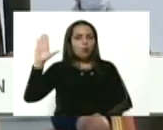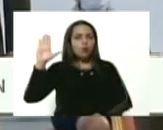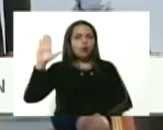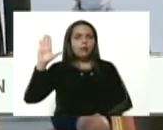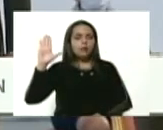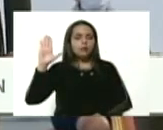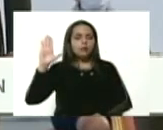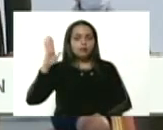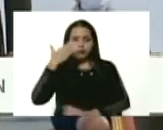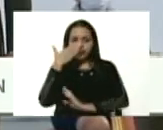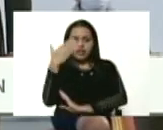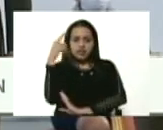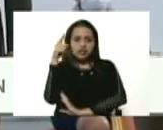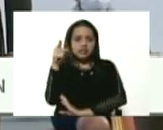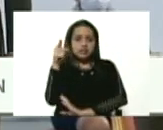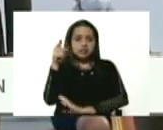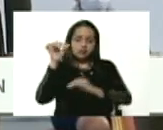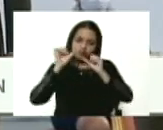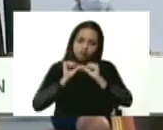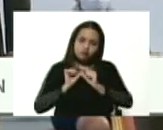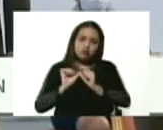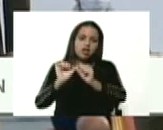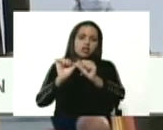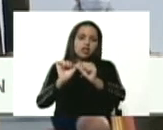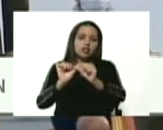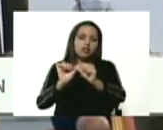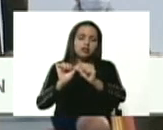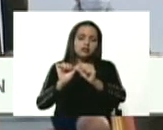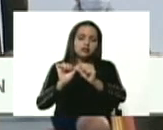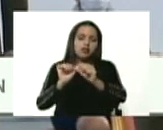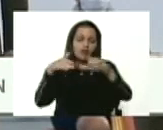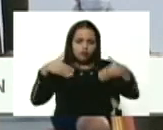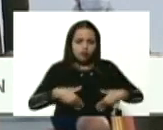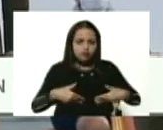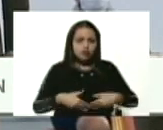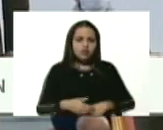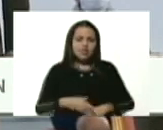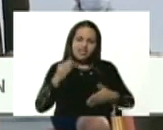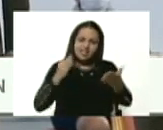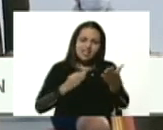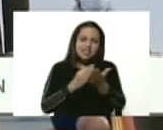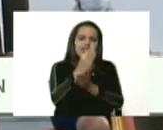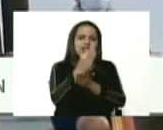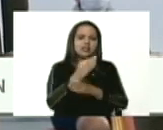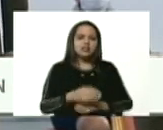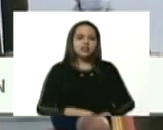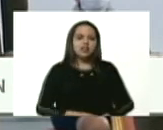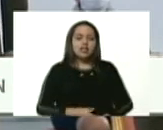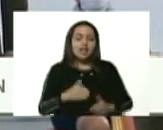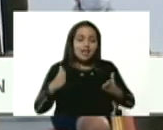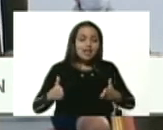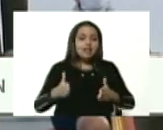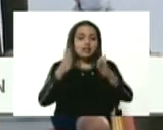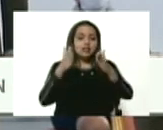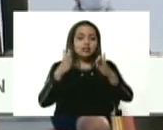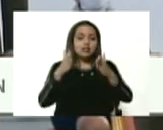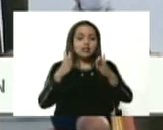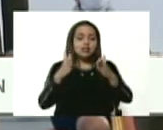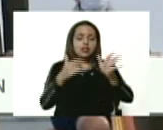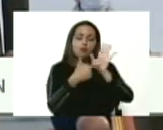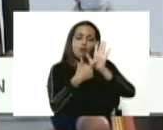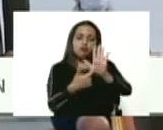ti continuar perseverantes y leales en el camino que marcó